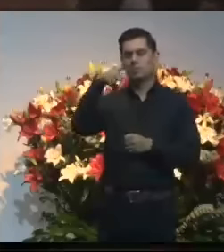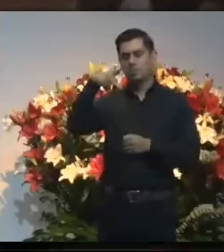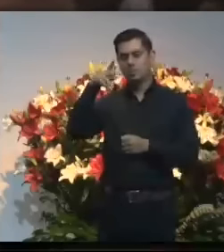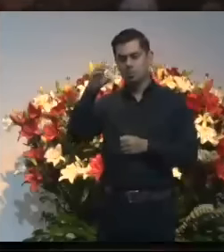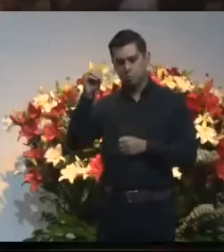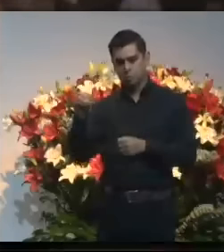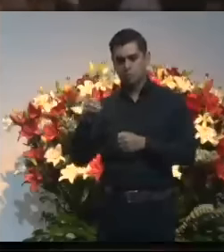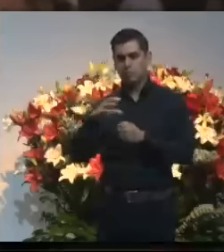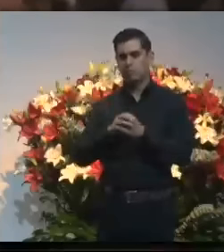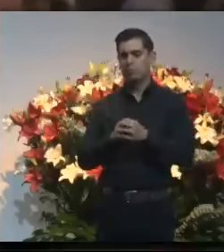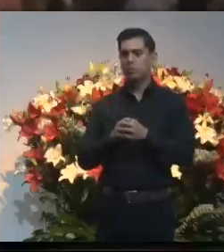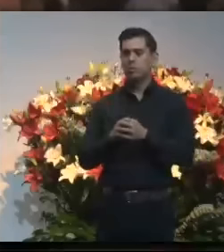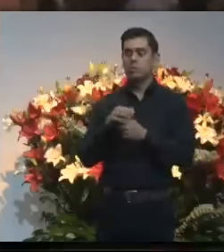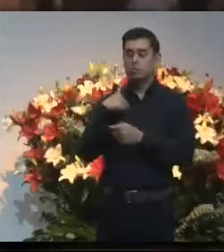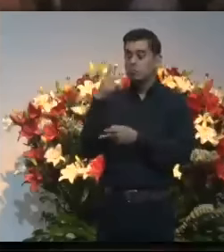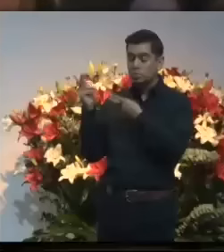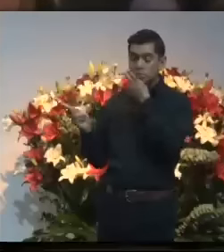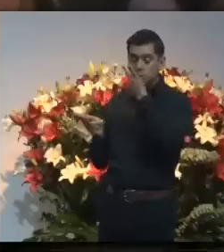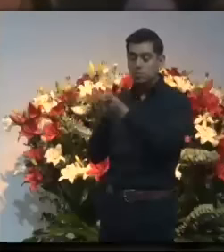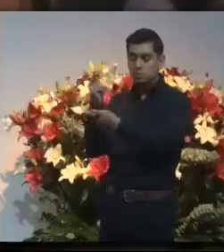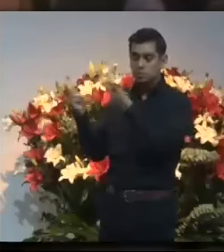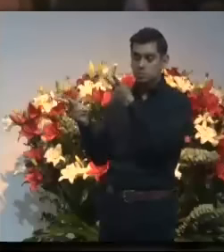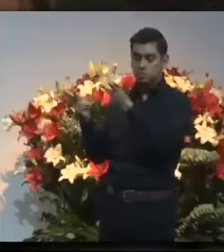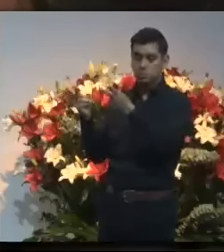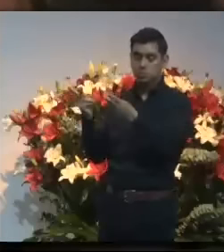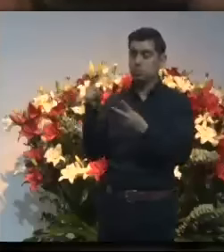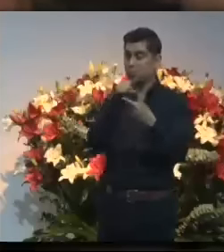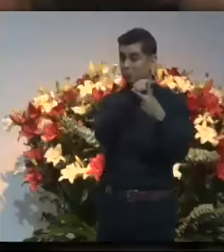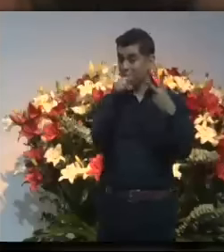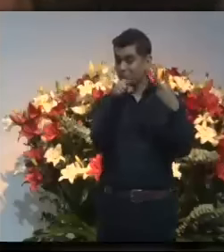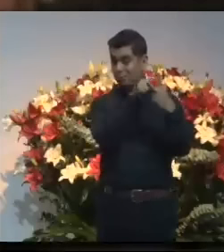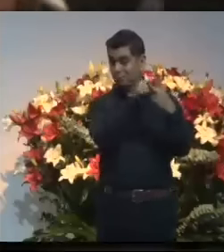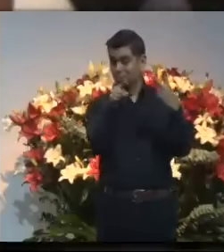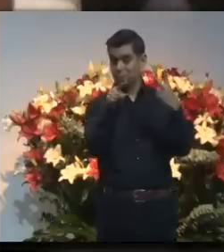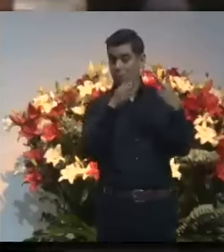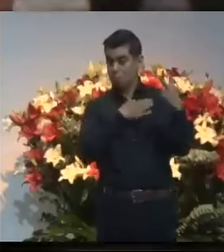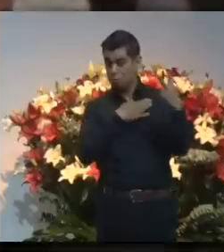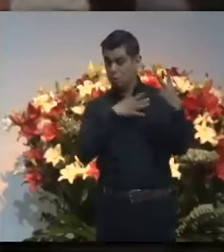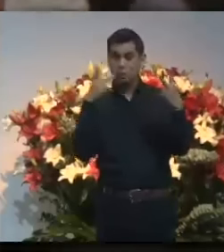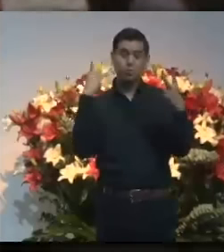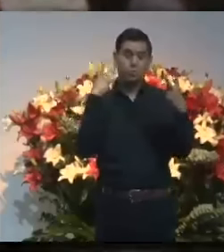Mi pregunta concisa es, ¿usted considera que Alito y Marcos son buenos políticos y